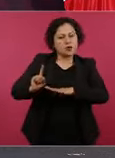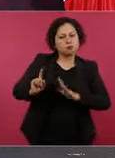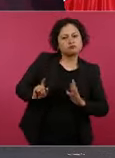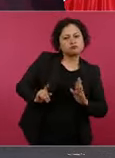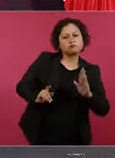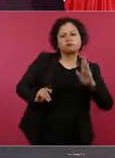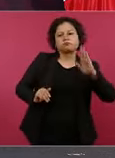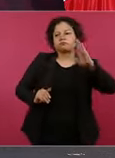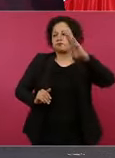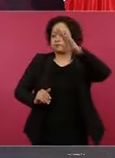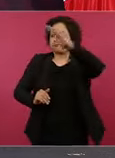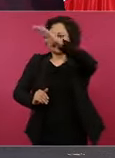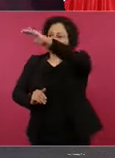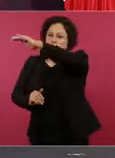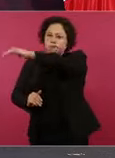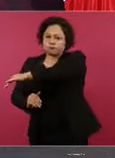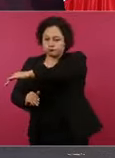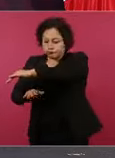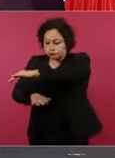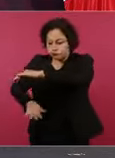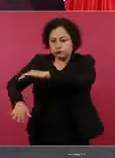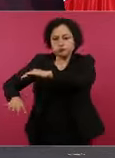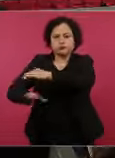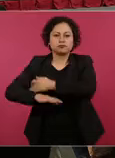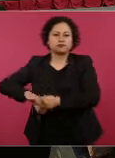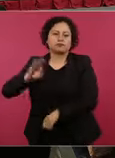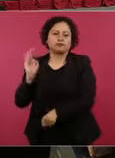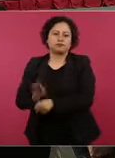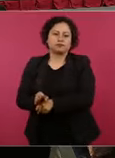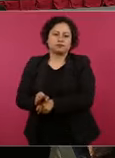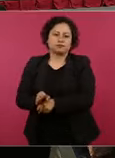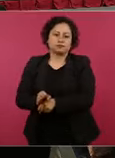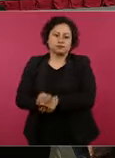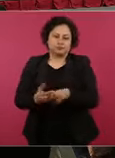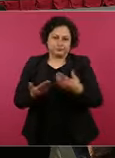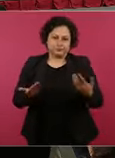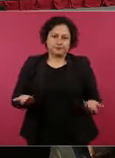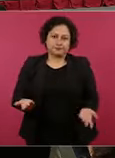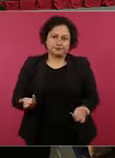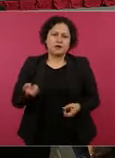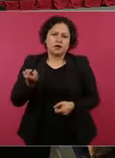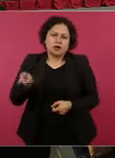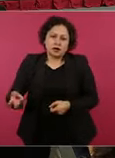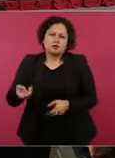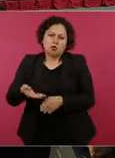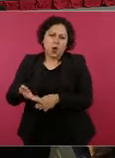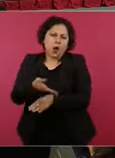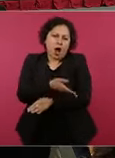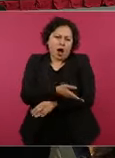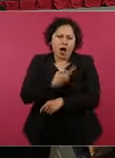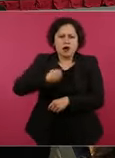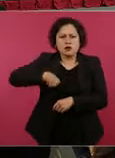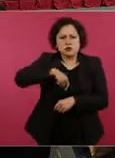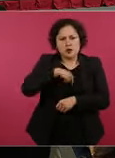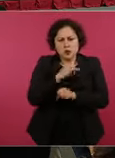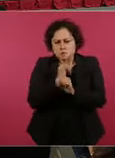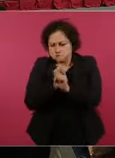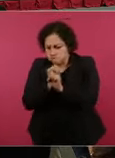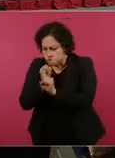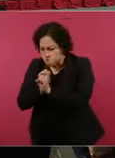para no afectar la zona. Se hizo un estudio especial y se